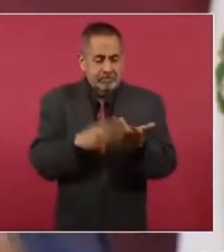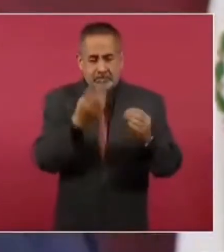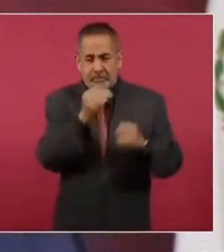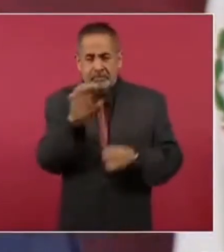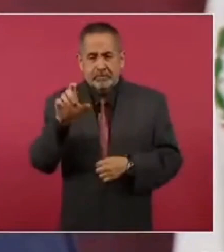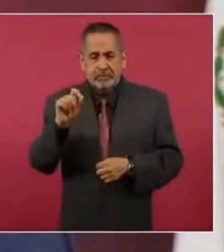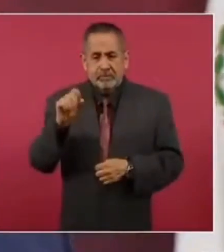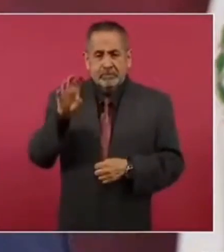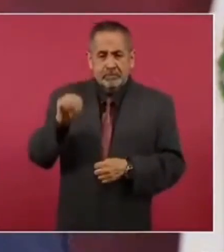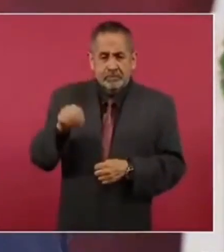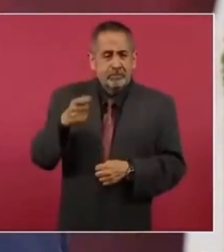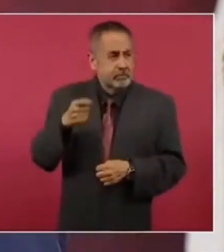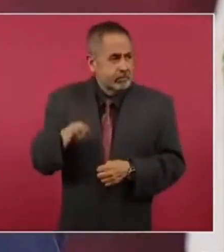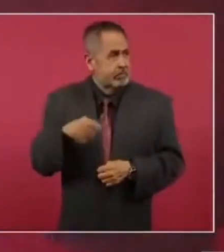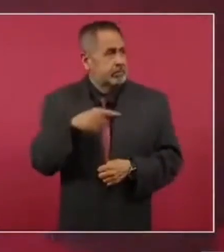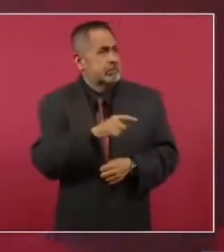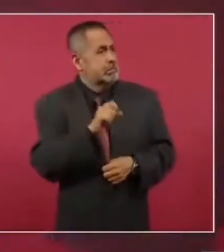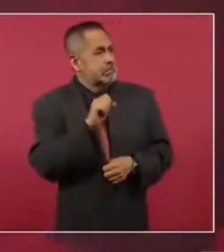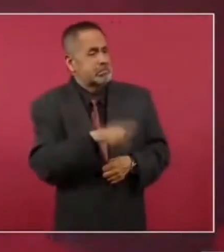1929